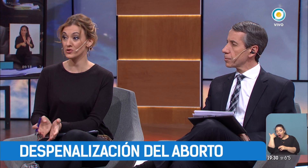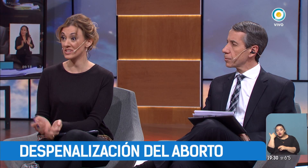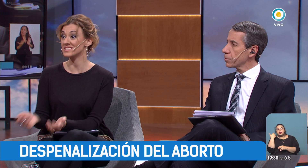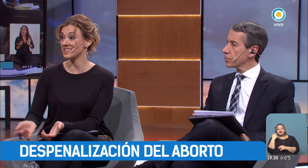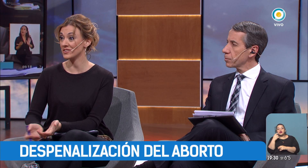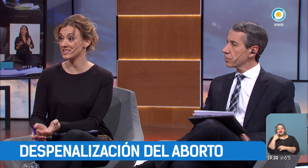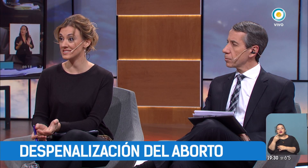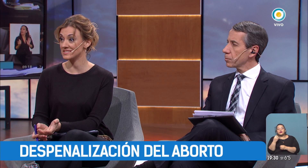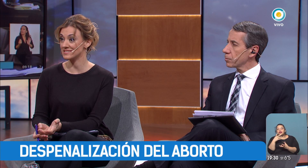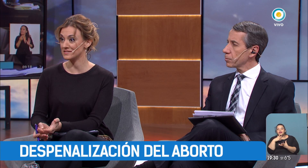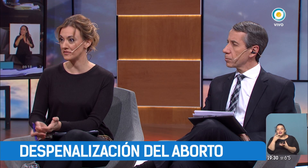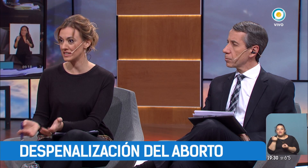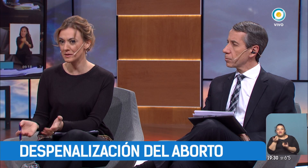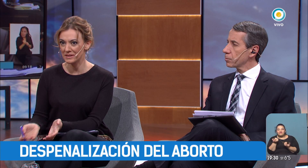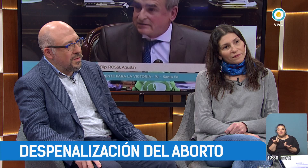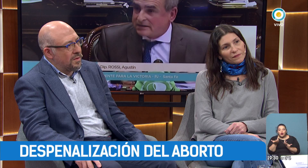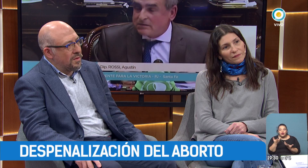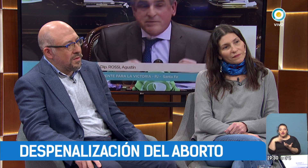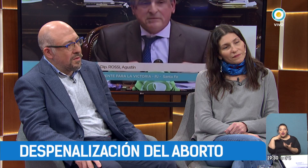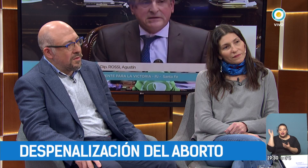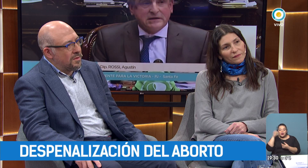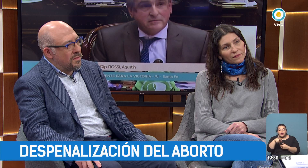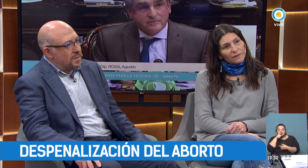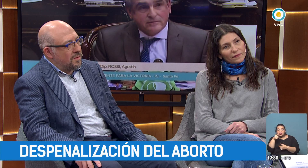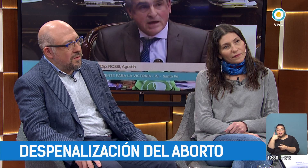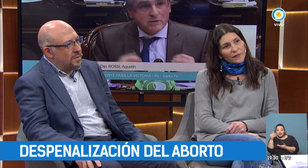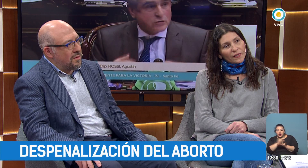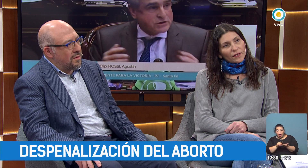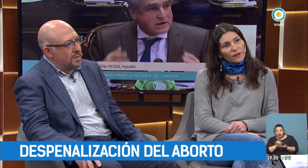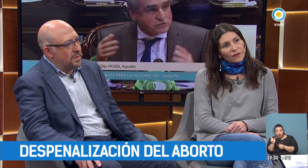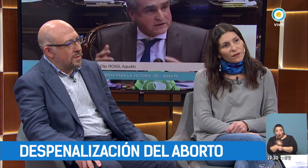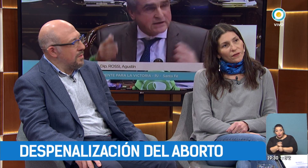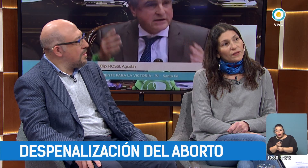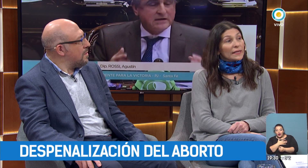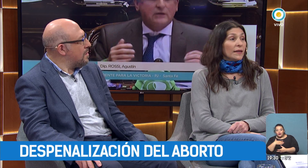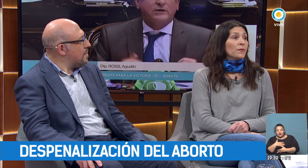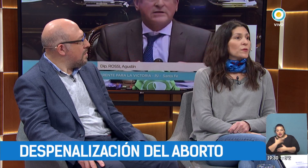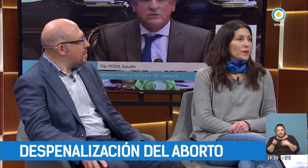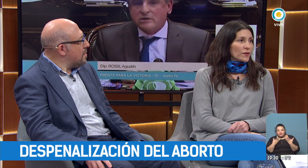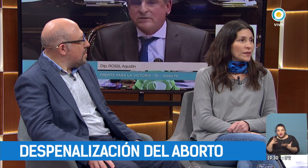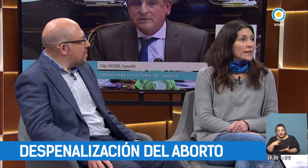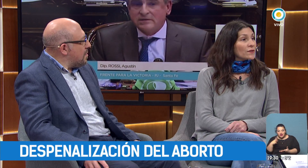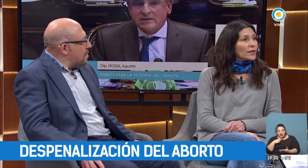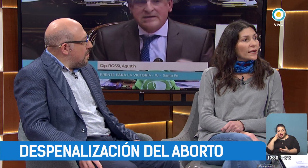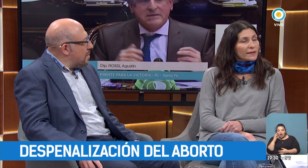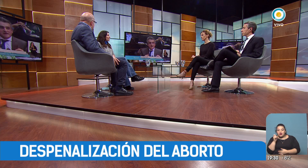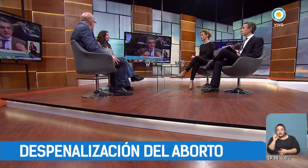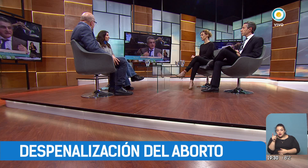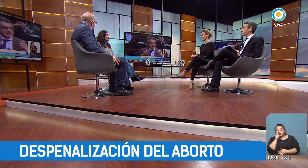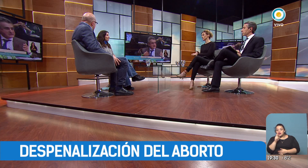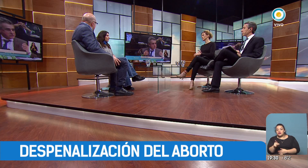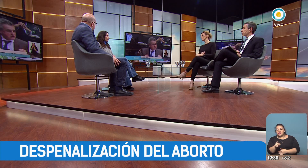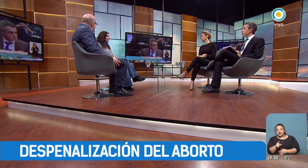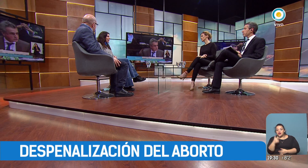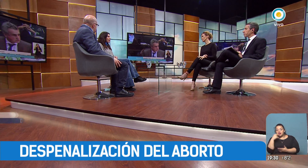sabor a poco si en senadores definitivamente no terminan de sancionar esta ley. ¿Ustedes sienten lo mismo? Sí, por supuesto, si no se sancionaran